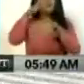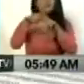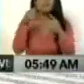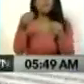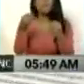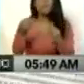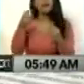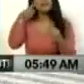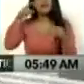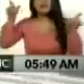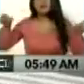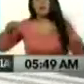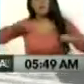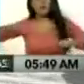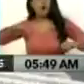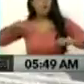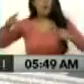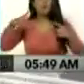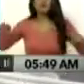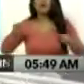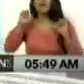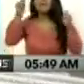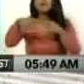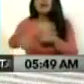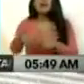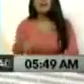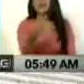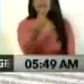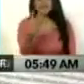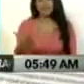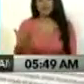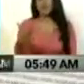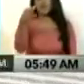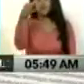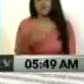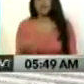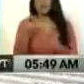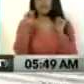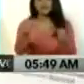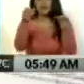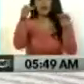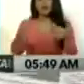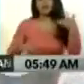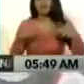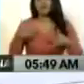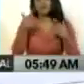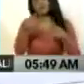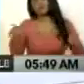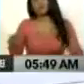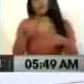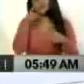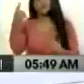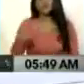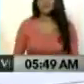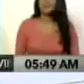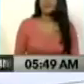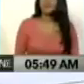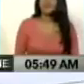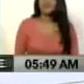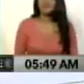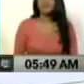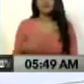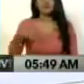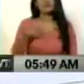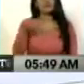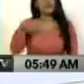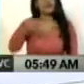que comienza el 25, es decir, el próximo viernes, la tercera edición del festival Suena Caracas. Espera y promete ese Suena Caracas,